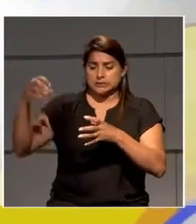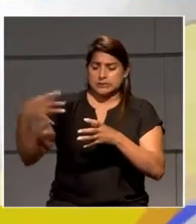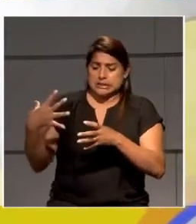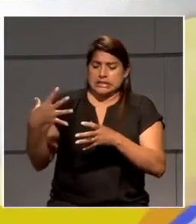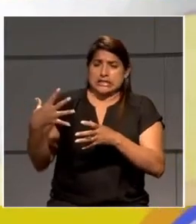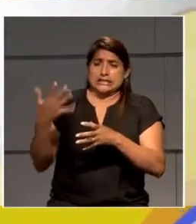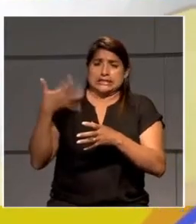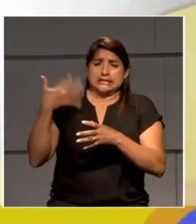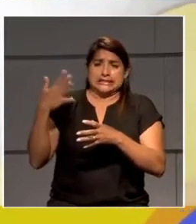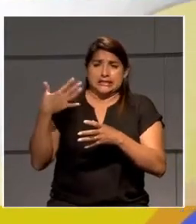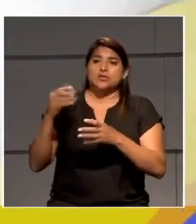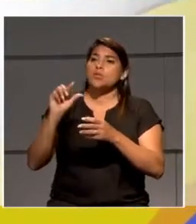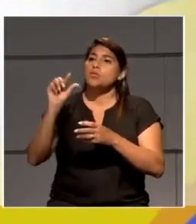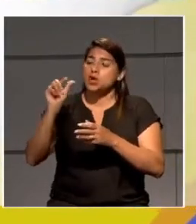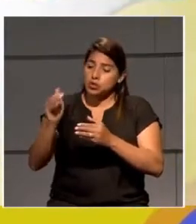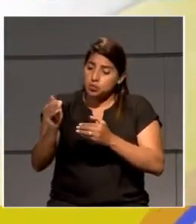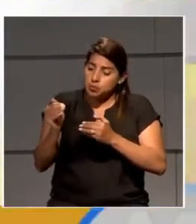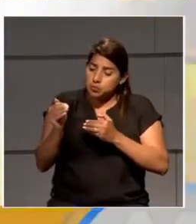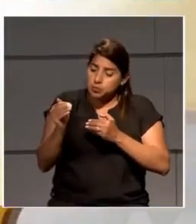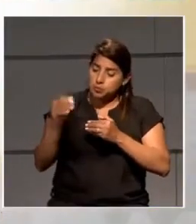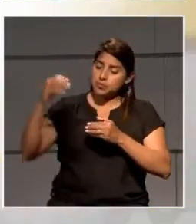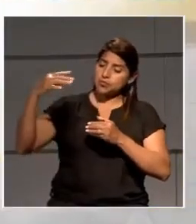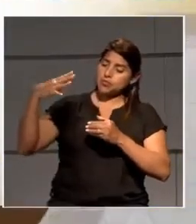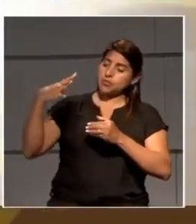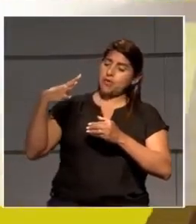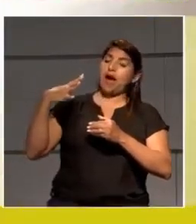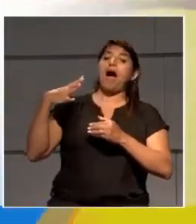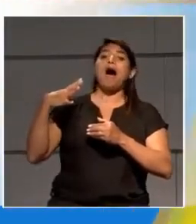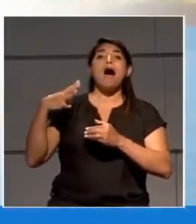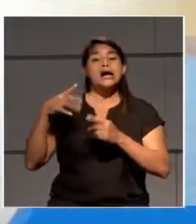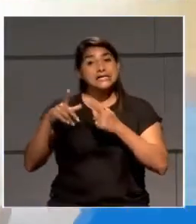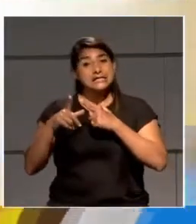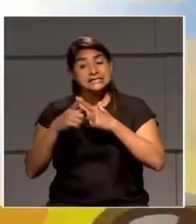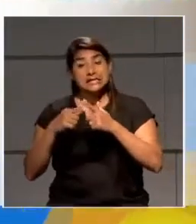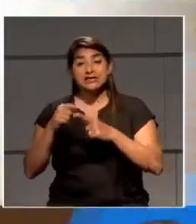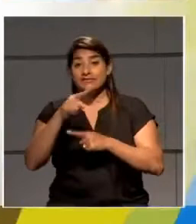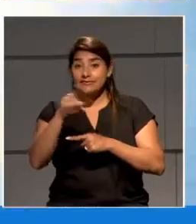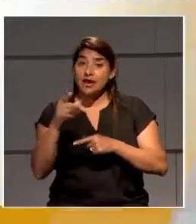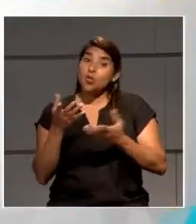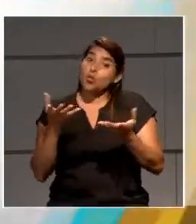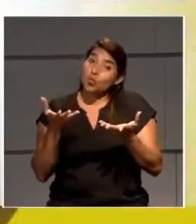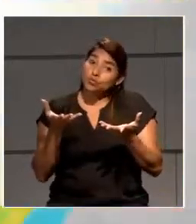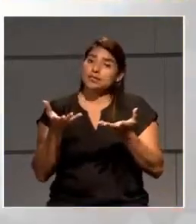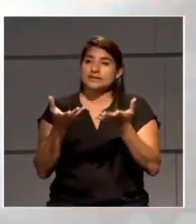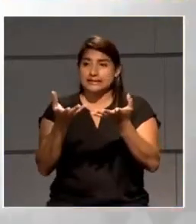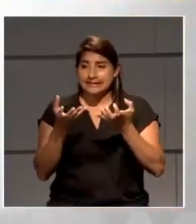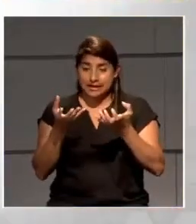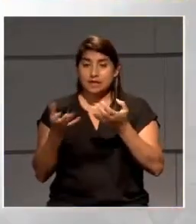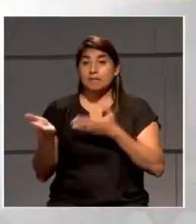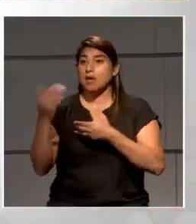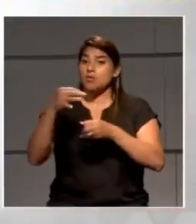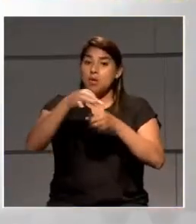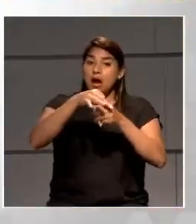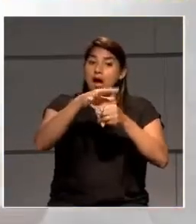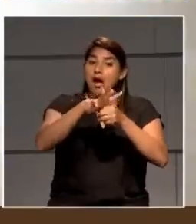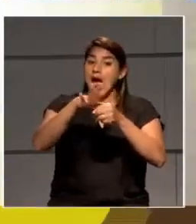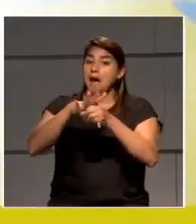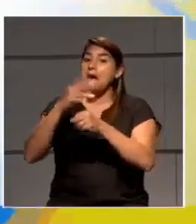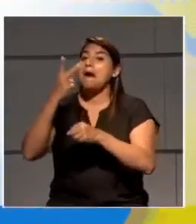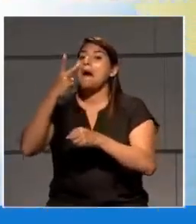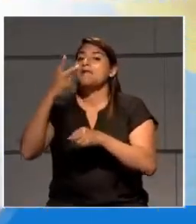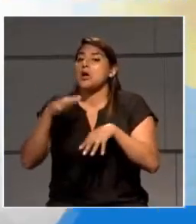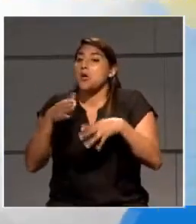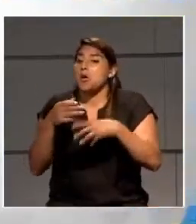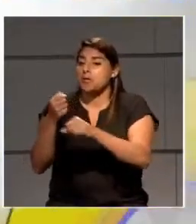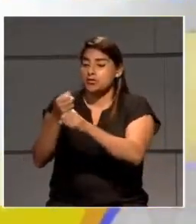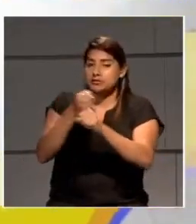quema. Hay que tener cuidado. Nayu, y entonces, y Pluk, ¿les parece si vamos a sembrar con Pluk? A ver cómo lo